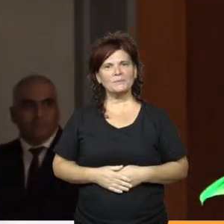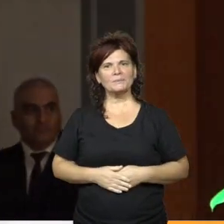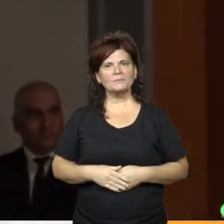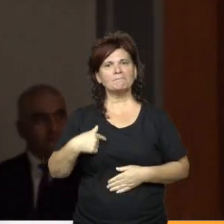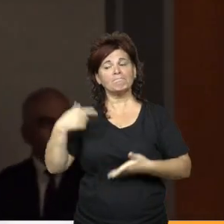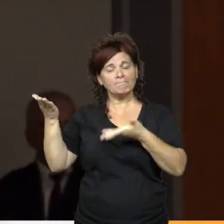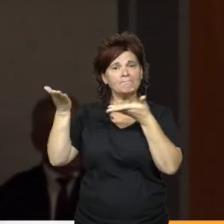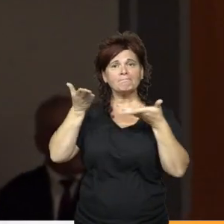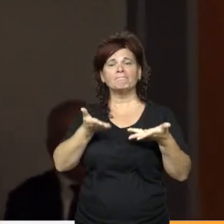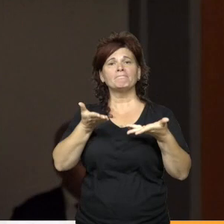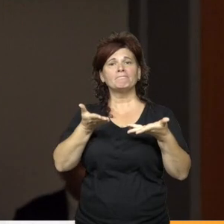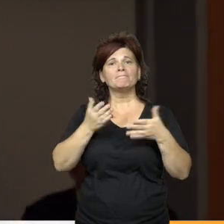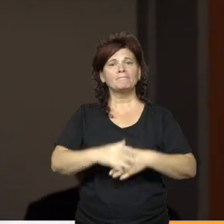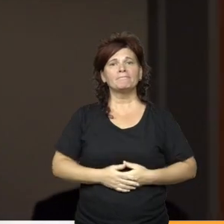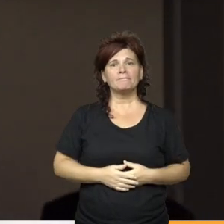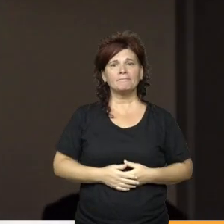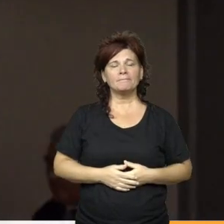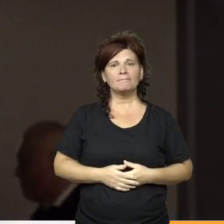a presentar entonces,